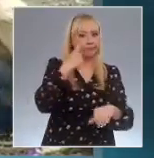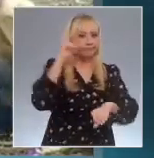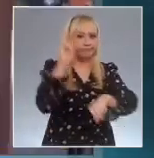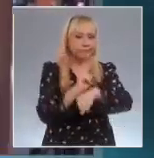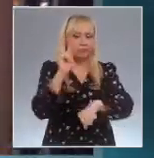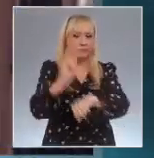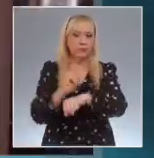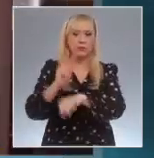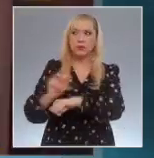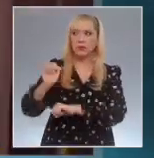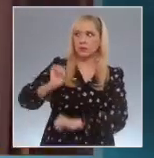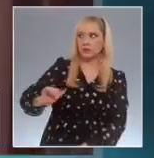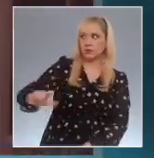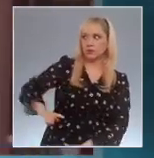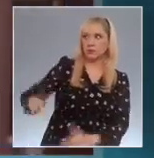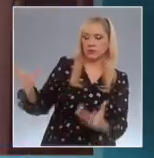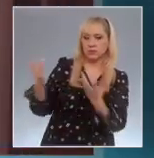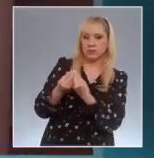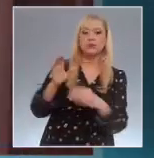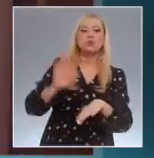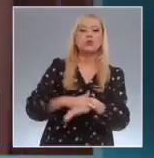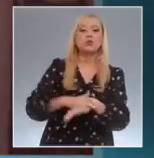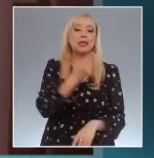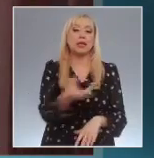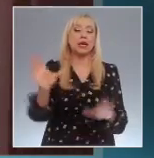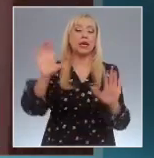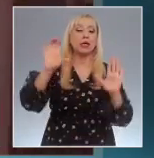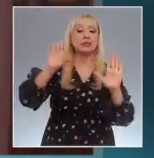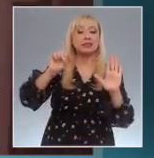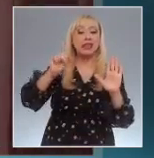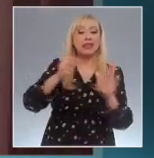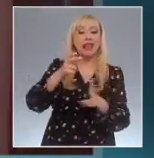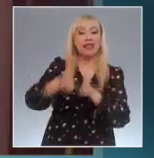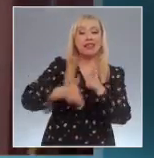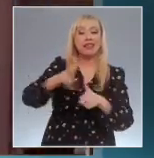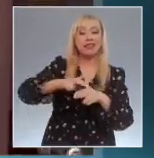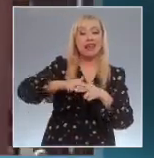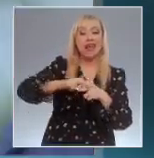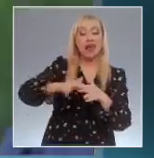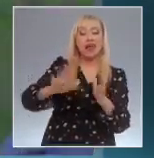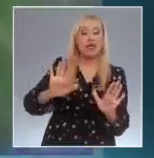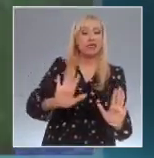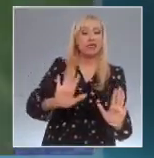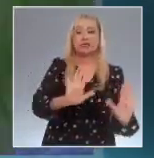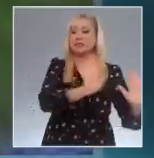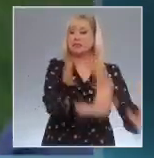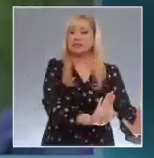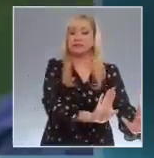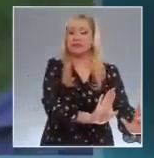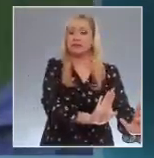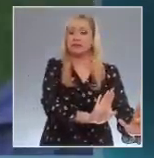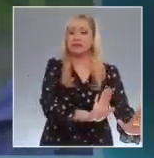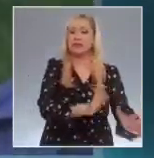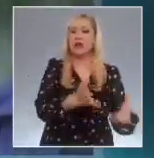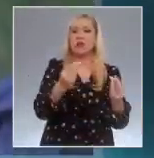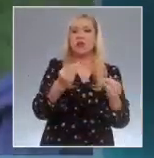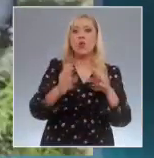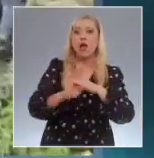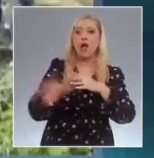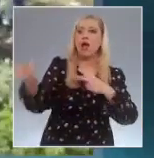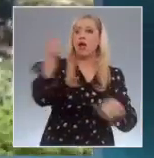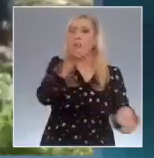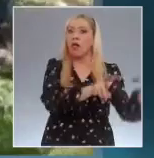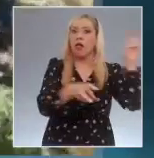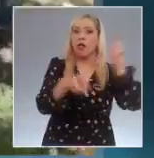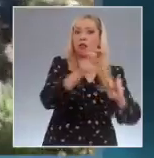60 de sus trenes permanecerían detenidos por razones humanitarias en zonas de gran afluencia de migrantes, aunque perdiera al